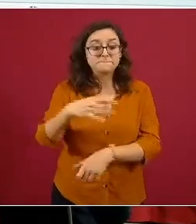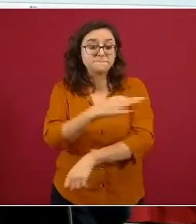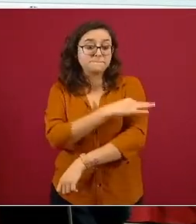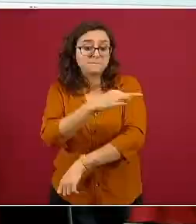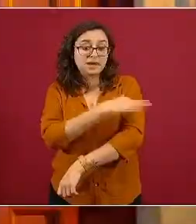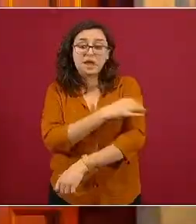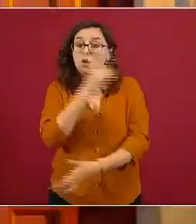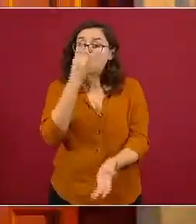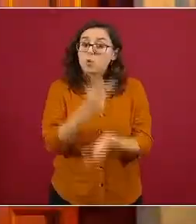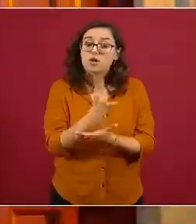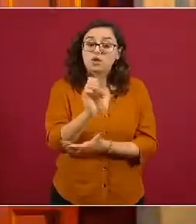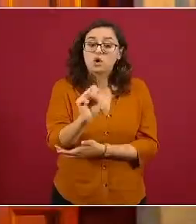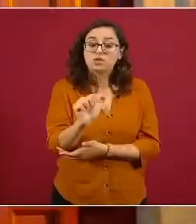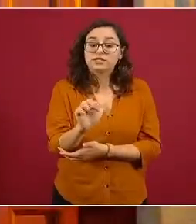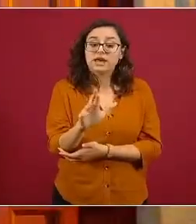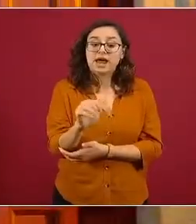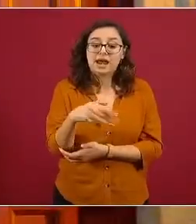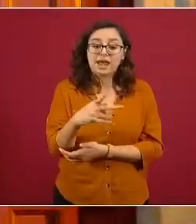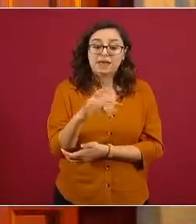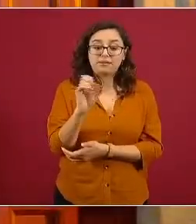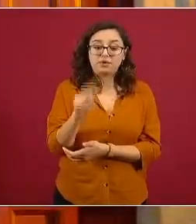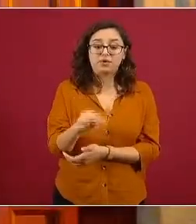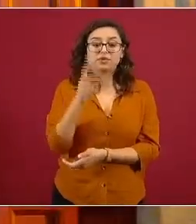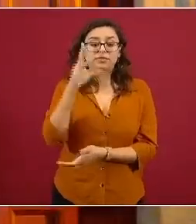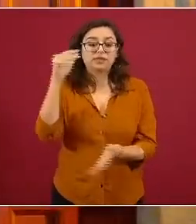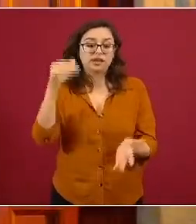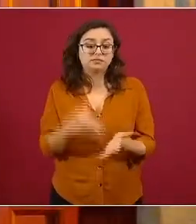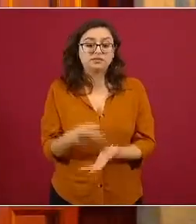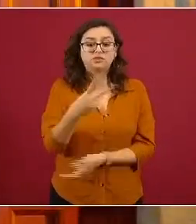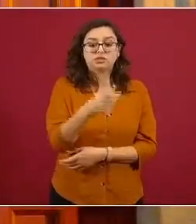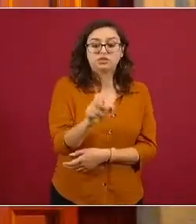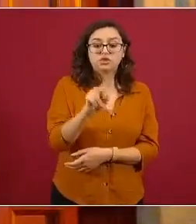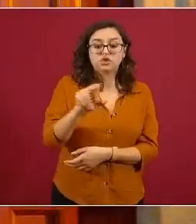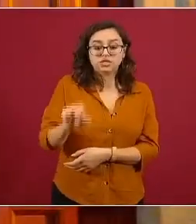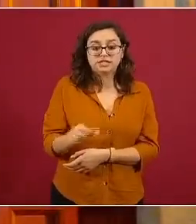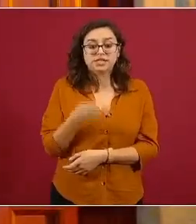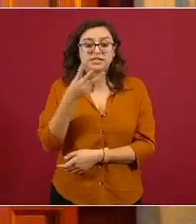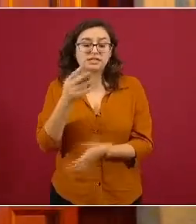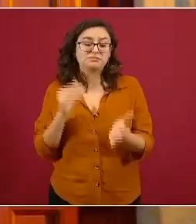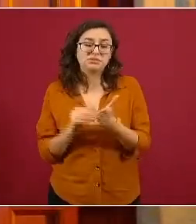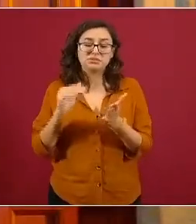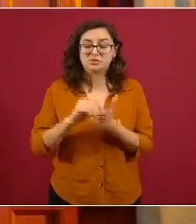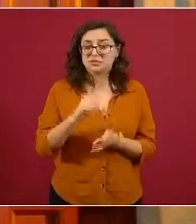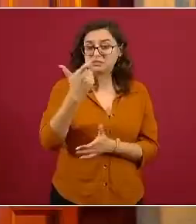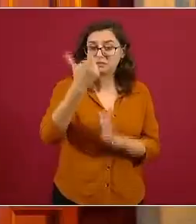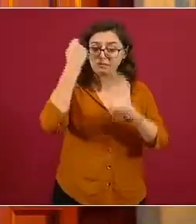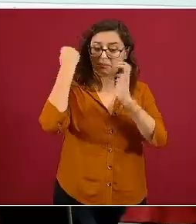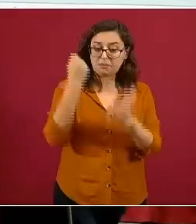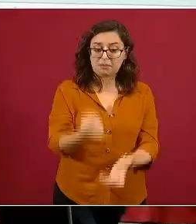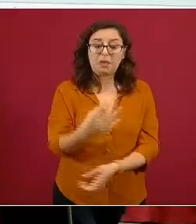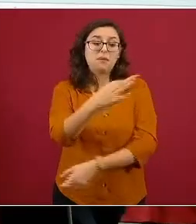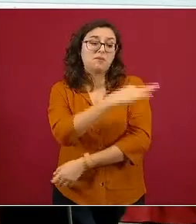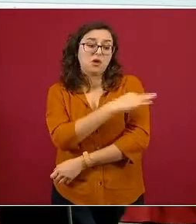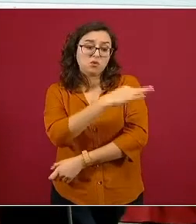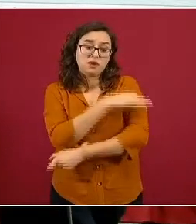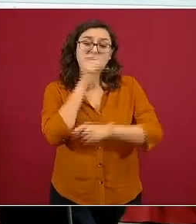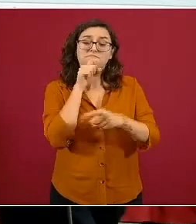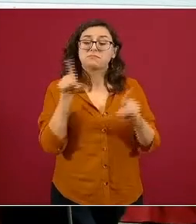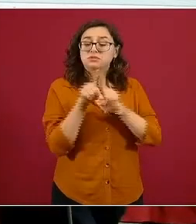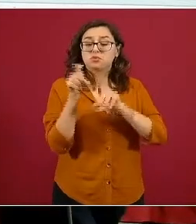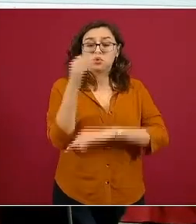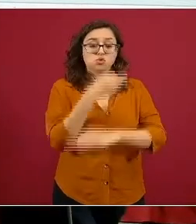SRP como SR, 3.283 millones de pesos, tanto en la vacuna como en todas las